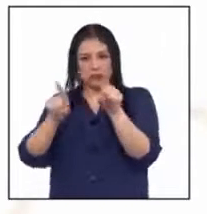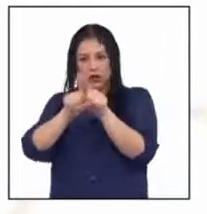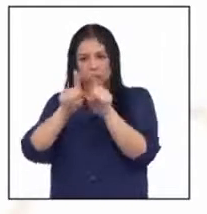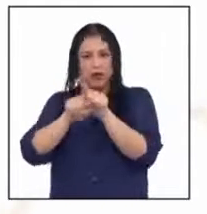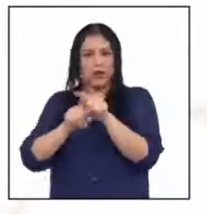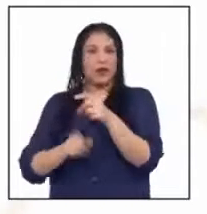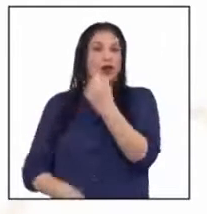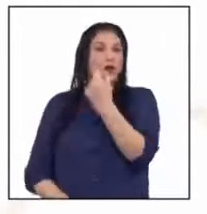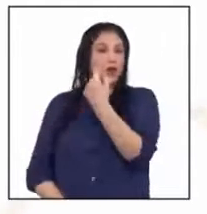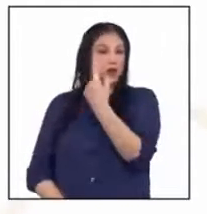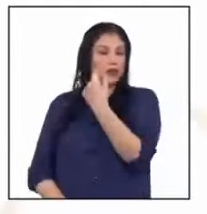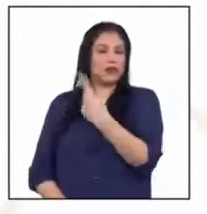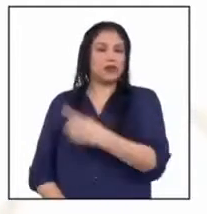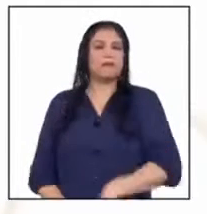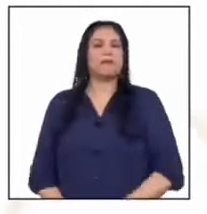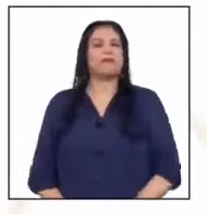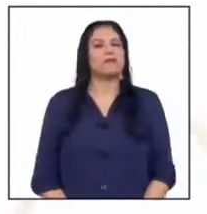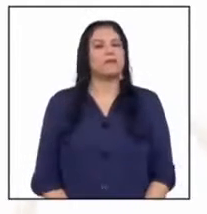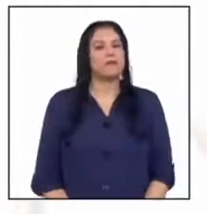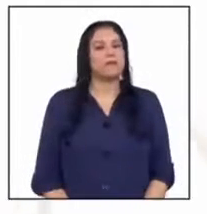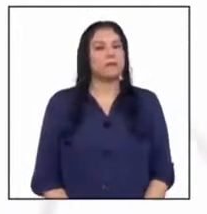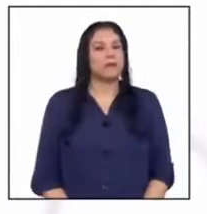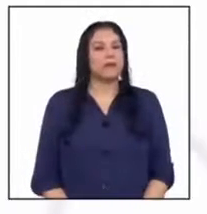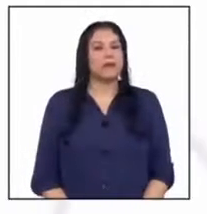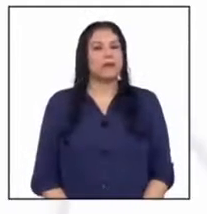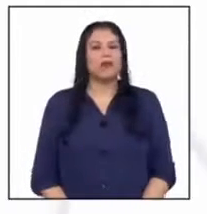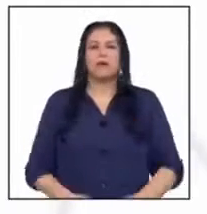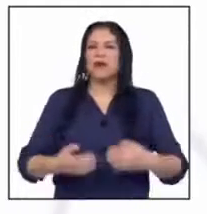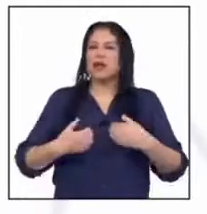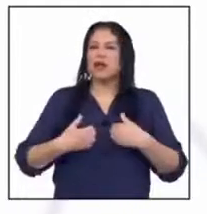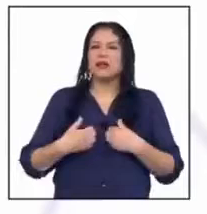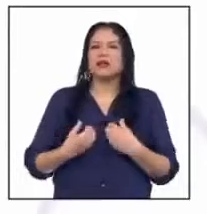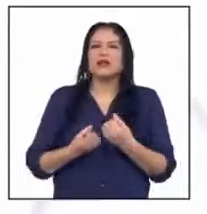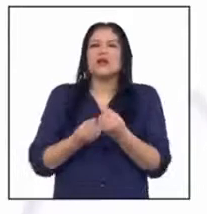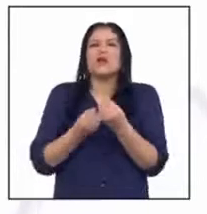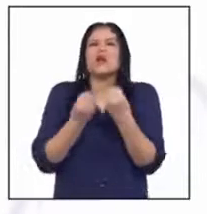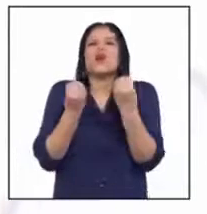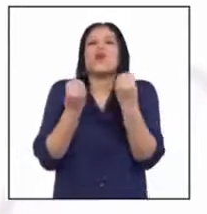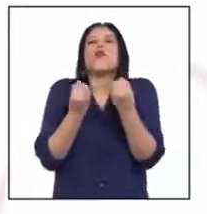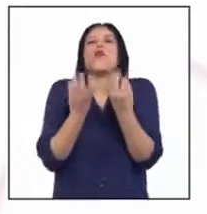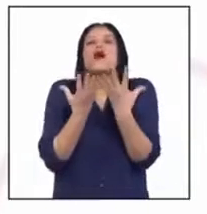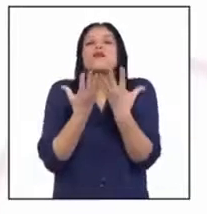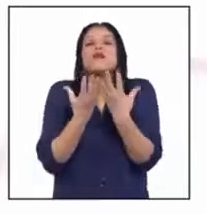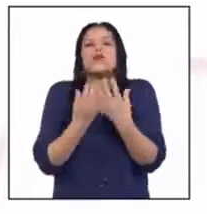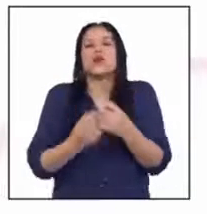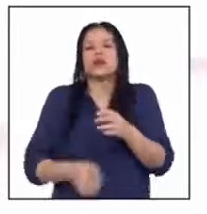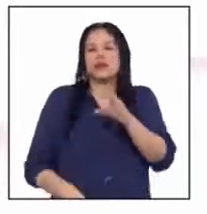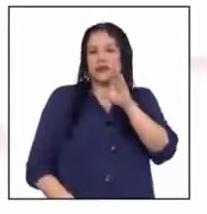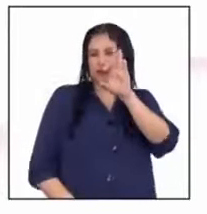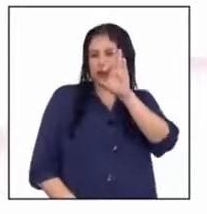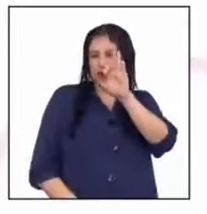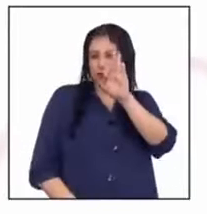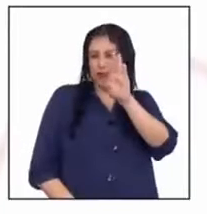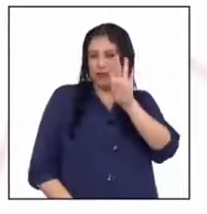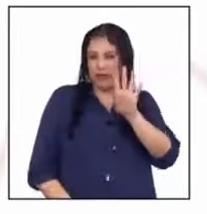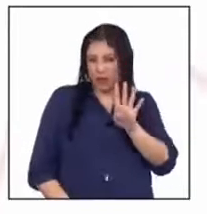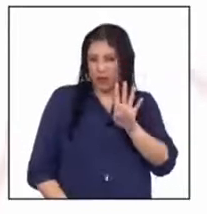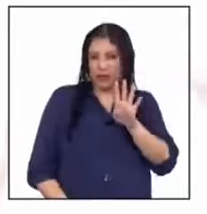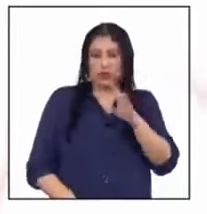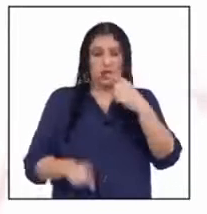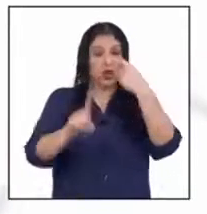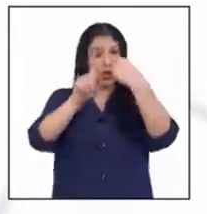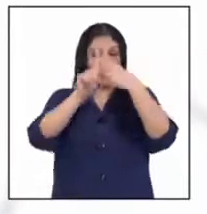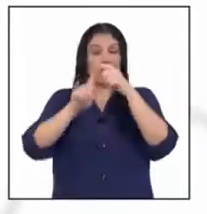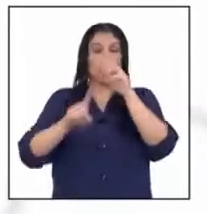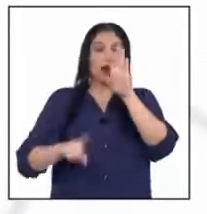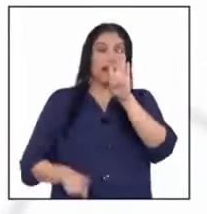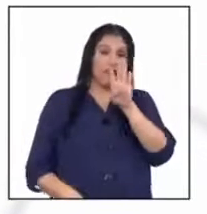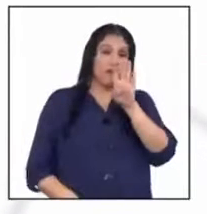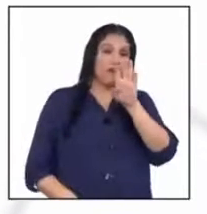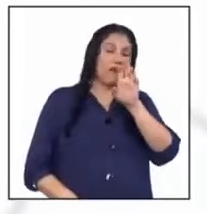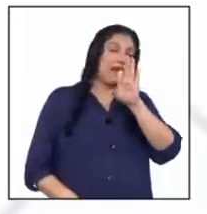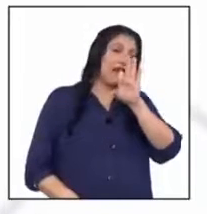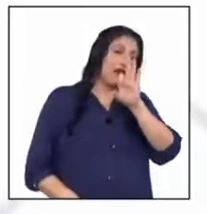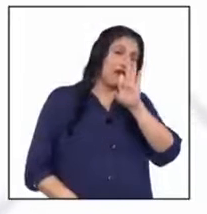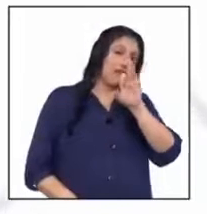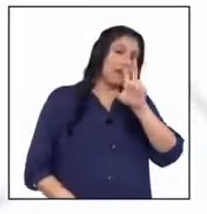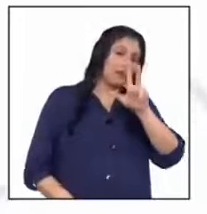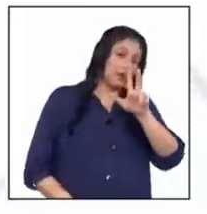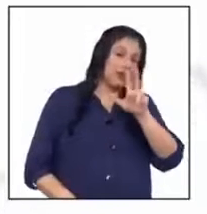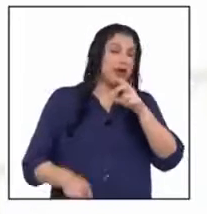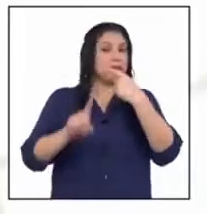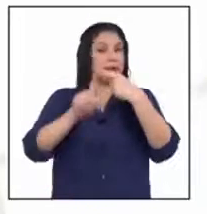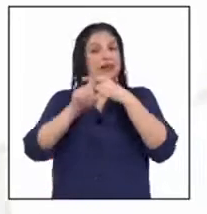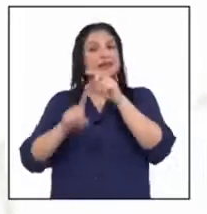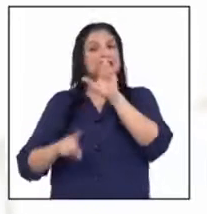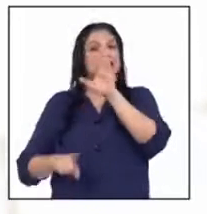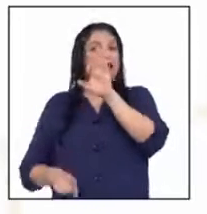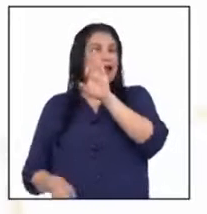11. Para obtener F sub 4, sumamos F sub 3 más F sub